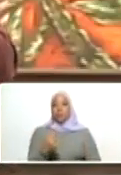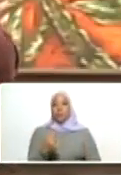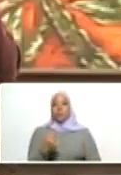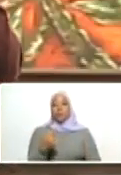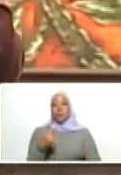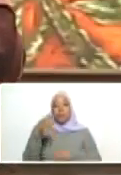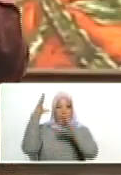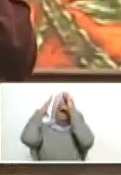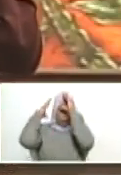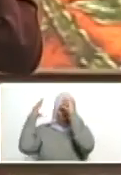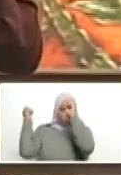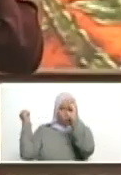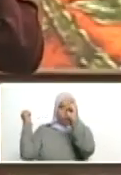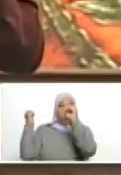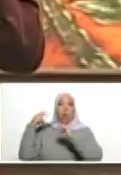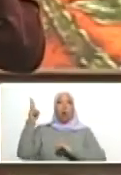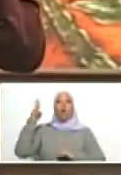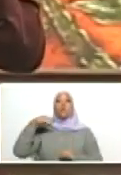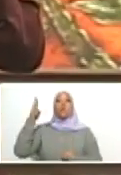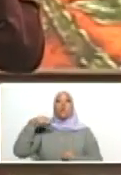Embajador, esta bandera jamás ha salido